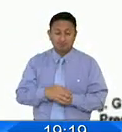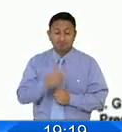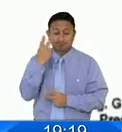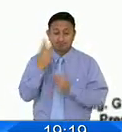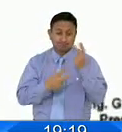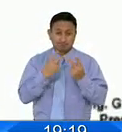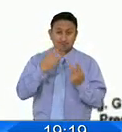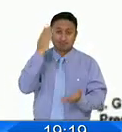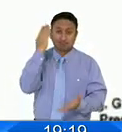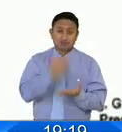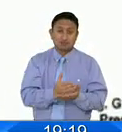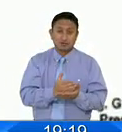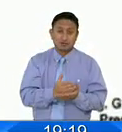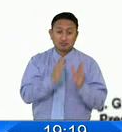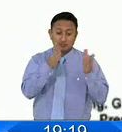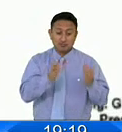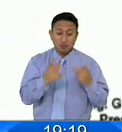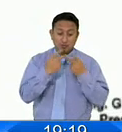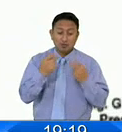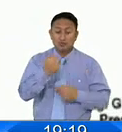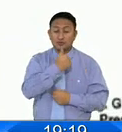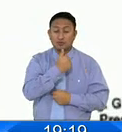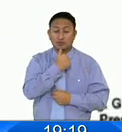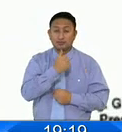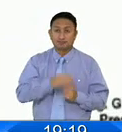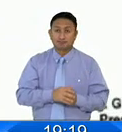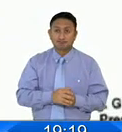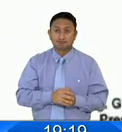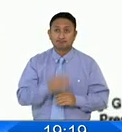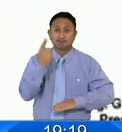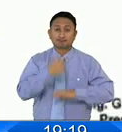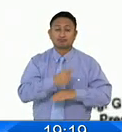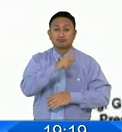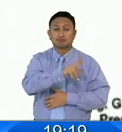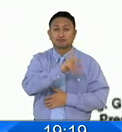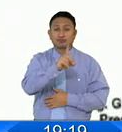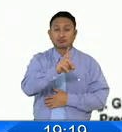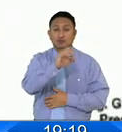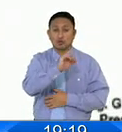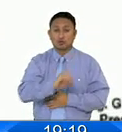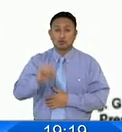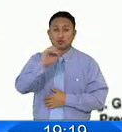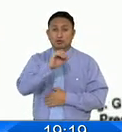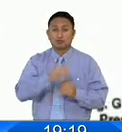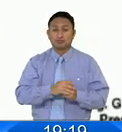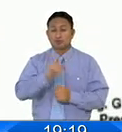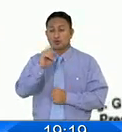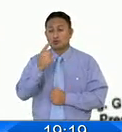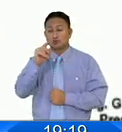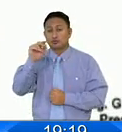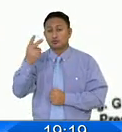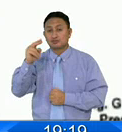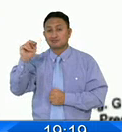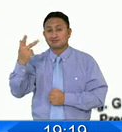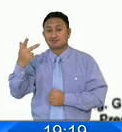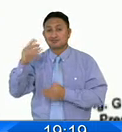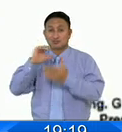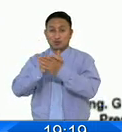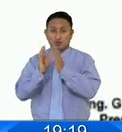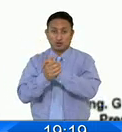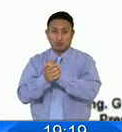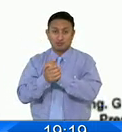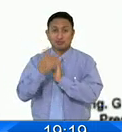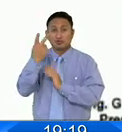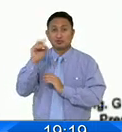las visitas a los cementerios públicos y privados los días 31 de octubre, 1, 2 y 3 de noviembre